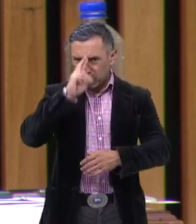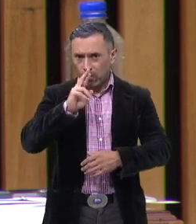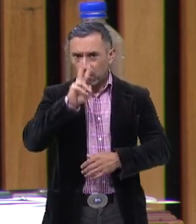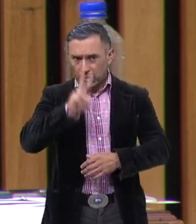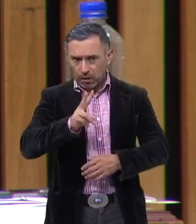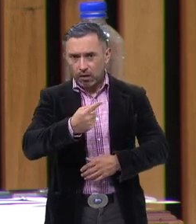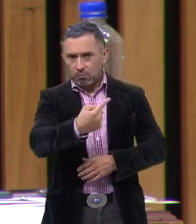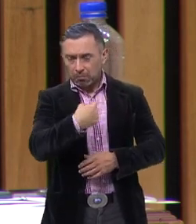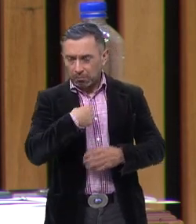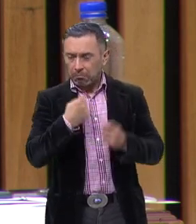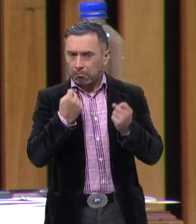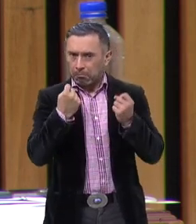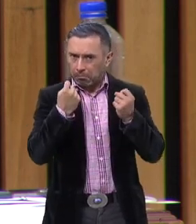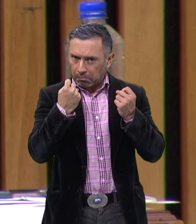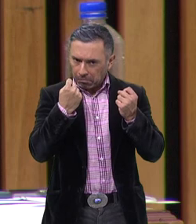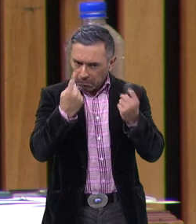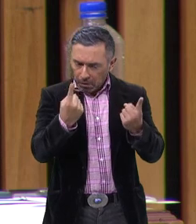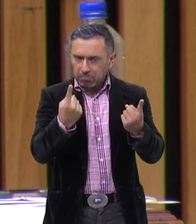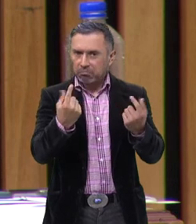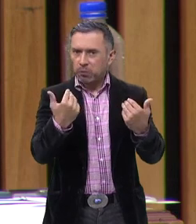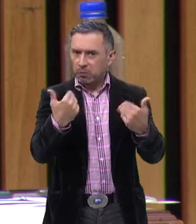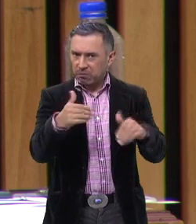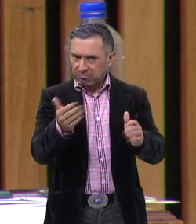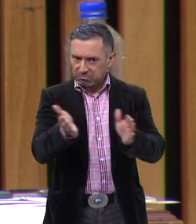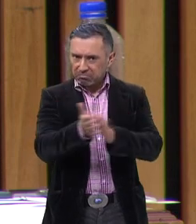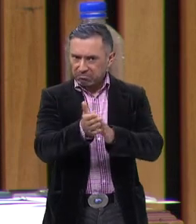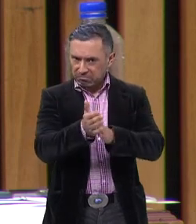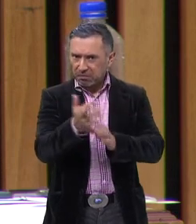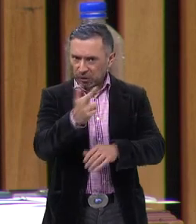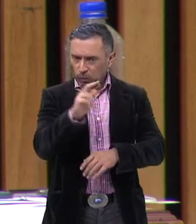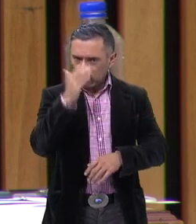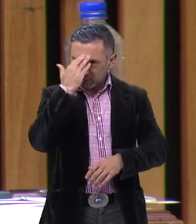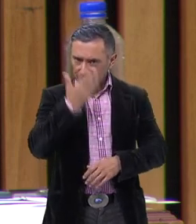reconozco señor representante